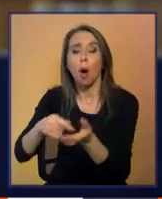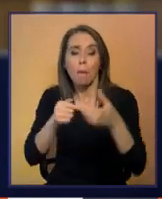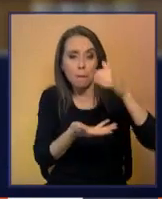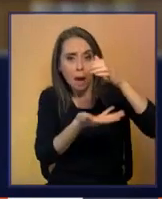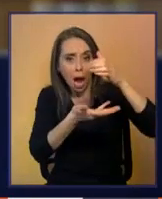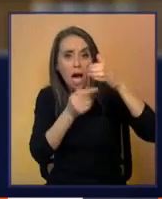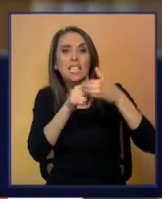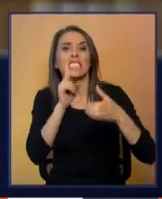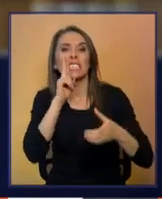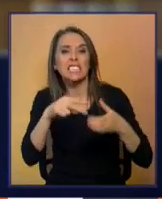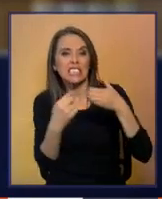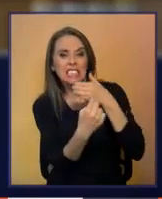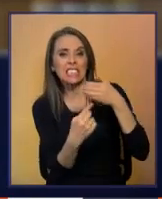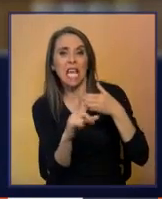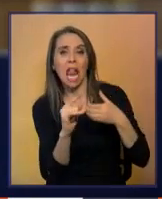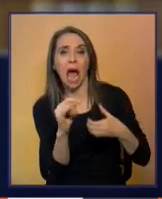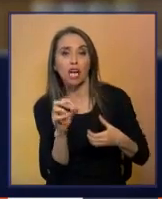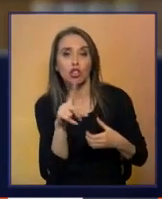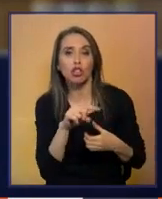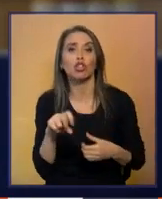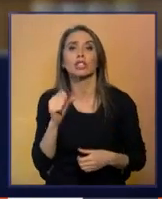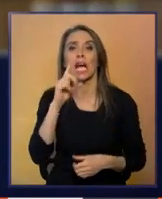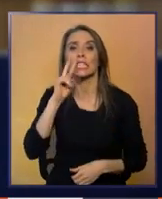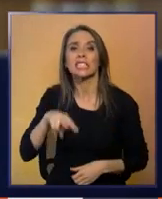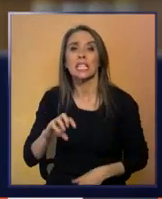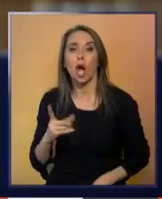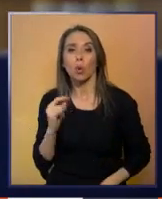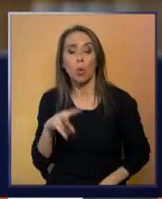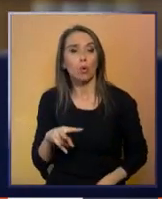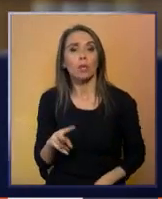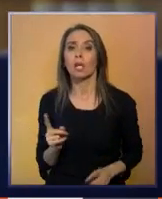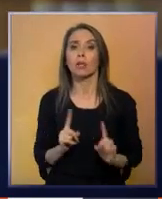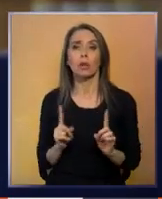lactosa, libres de gluten, que no corresponden